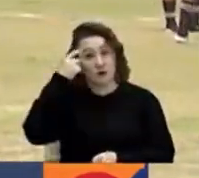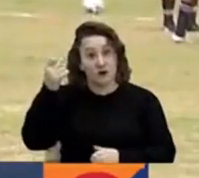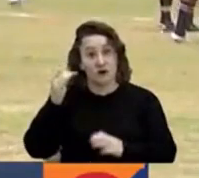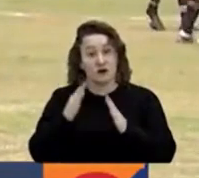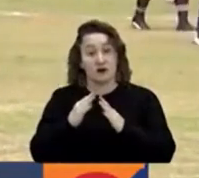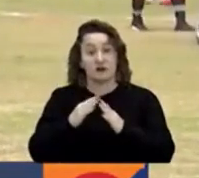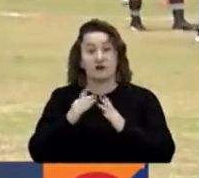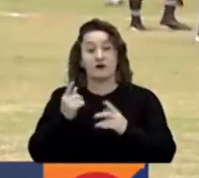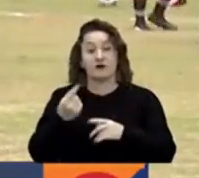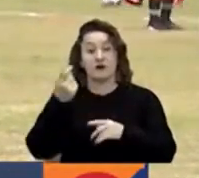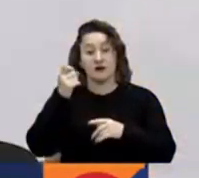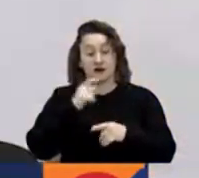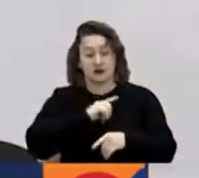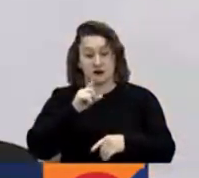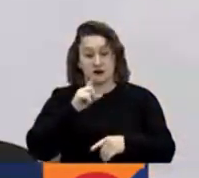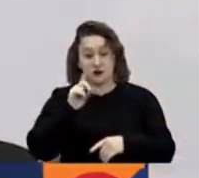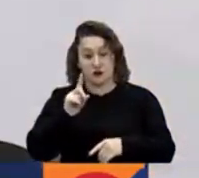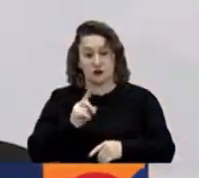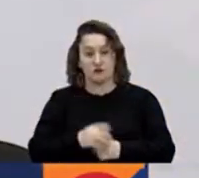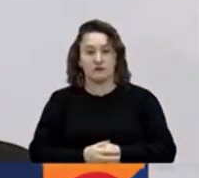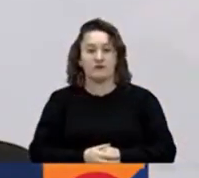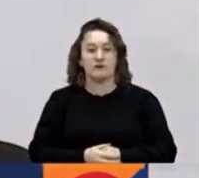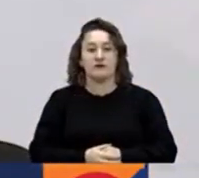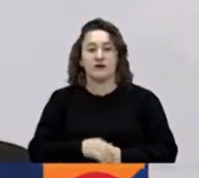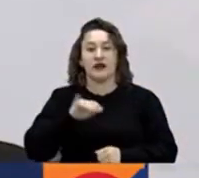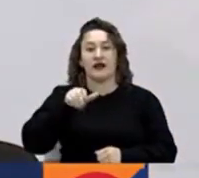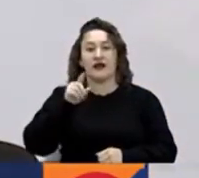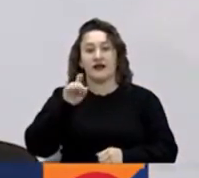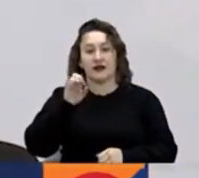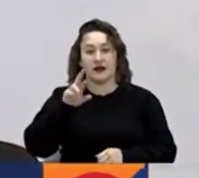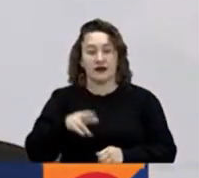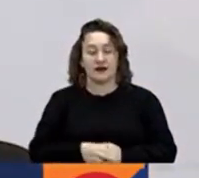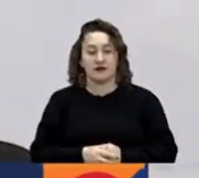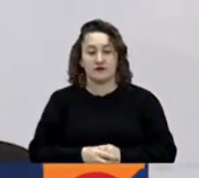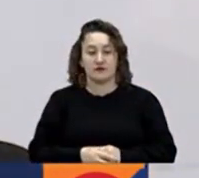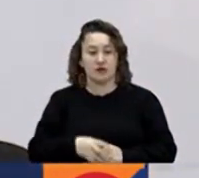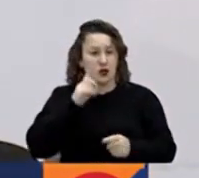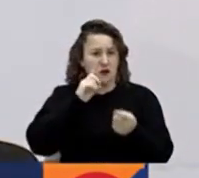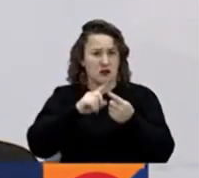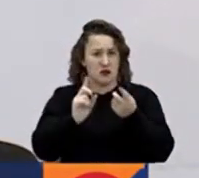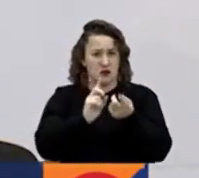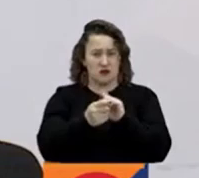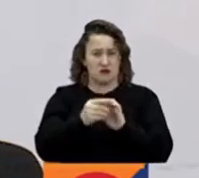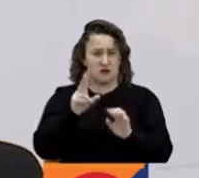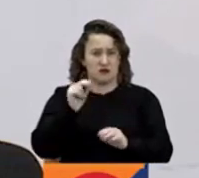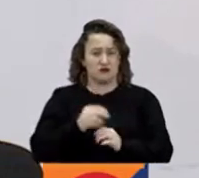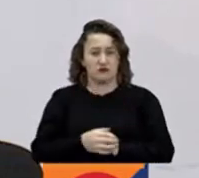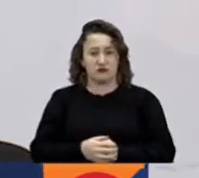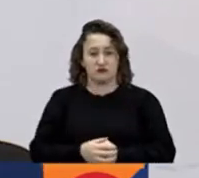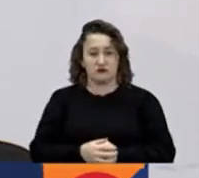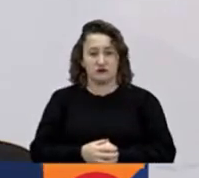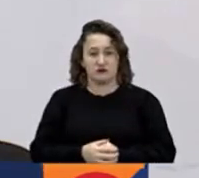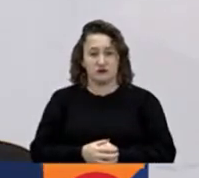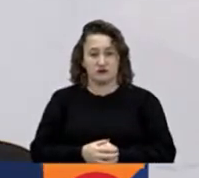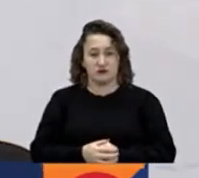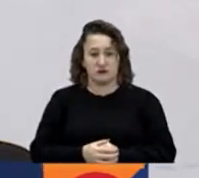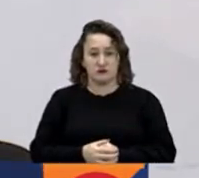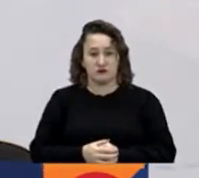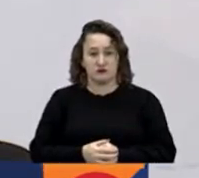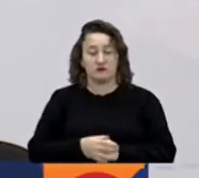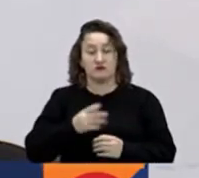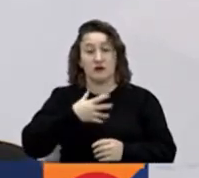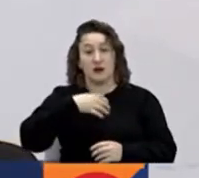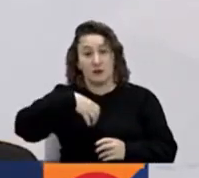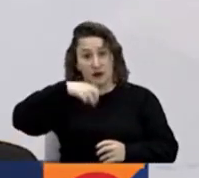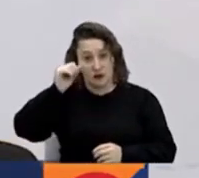de los líderes, John Hader Durán. El objetivo no cambia, va a ser ser campeones, dar lo